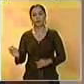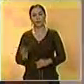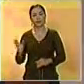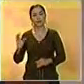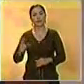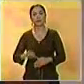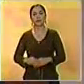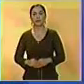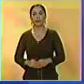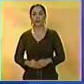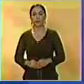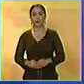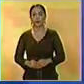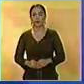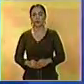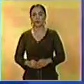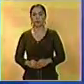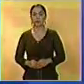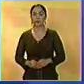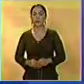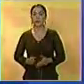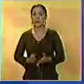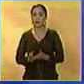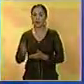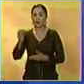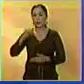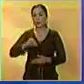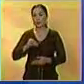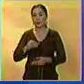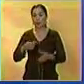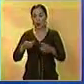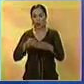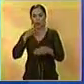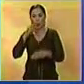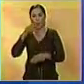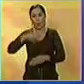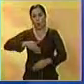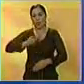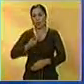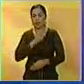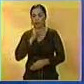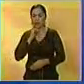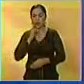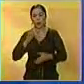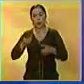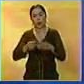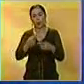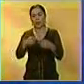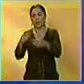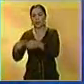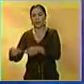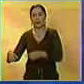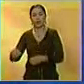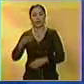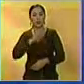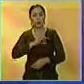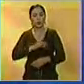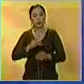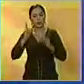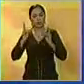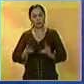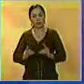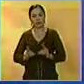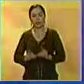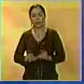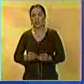Regresamos al estudio. Amigos, y seguimos con más. Podemos anunció que se reunirá con diversos sectores de la sociedad para definir